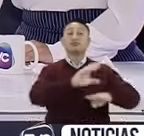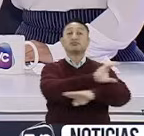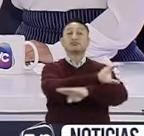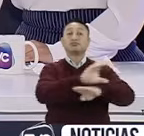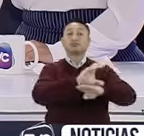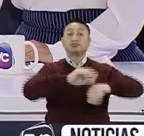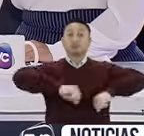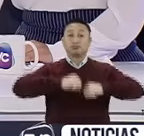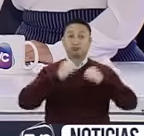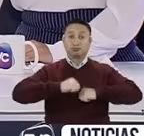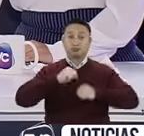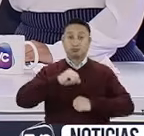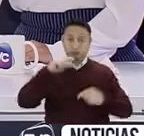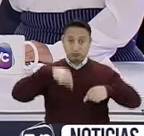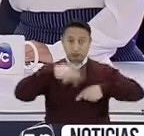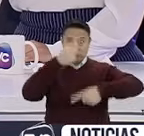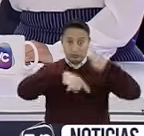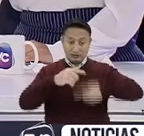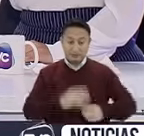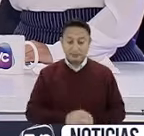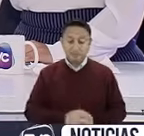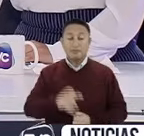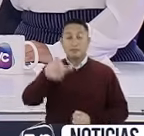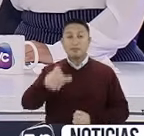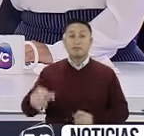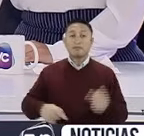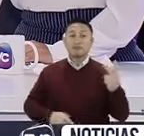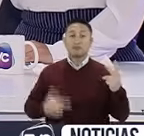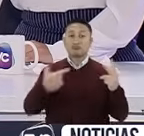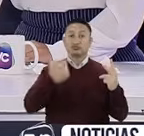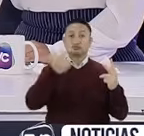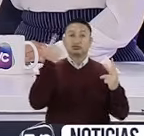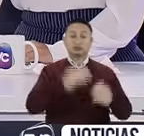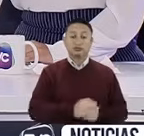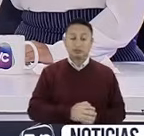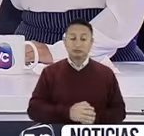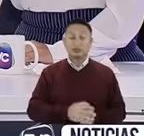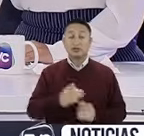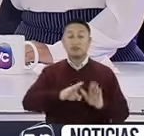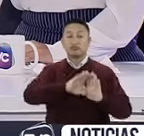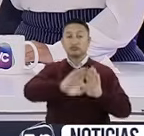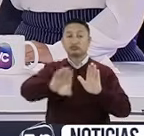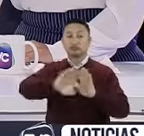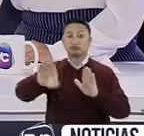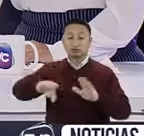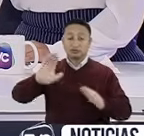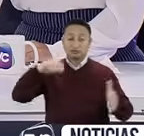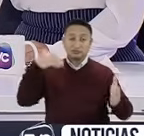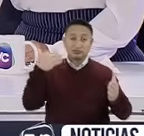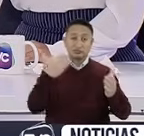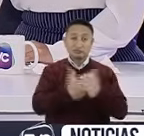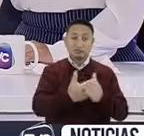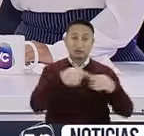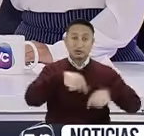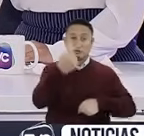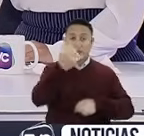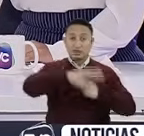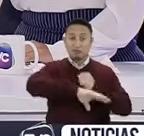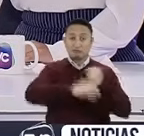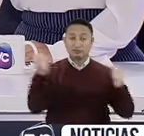Los zampones hirieron a tres personas y rompieron puertas con tal de llegar al objetivo de robar el dinero de la